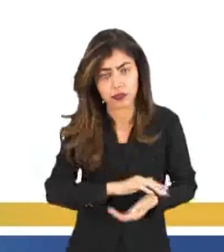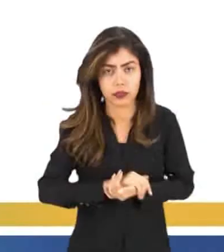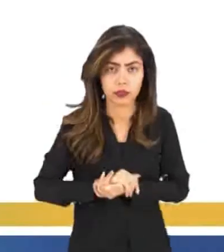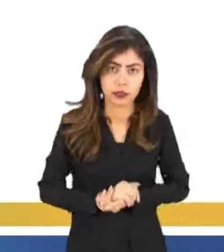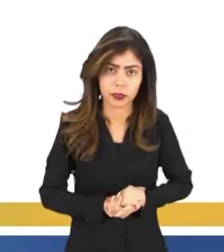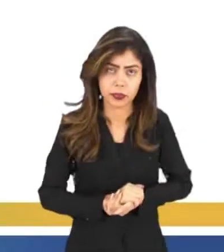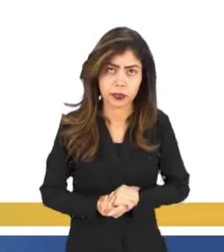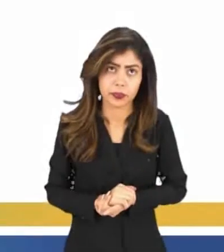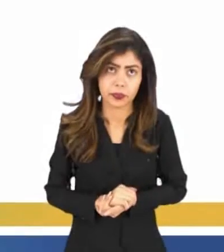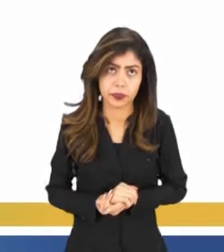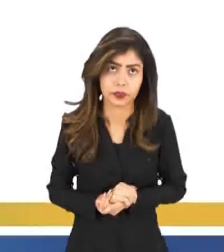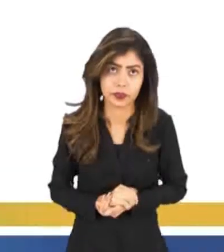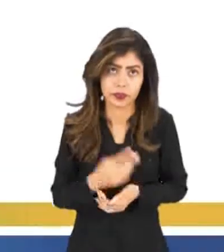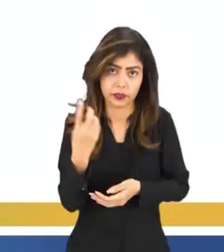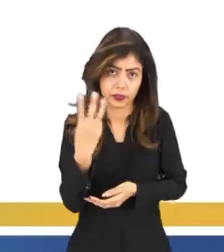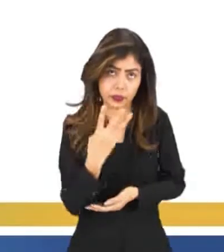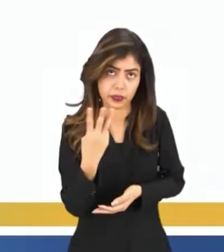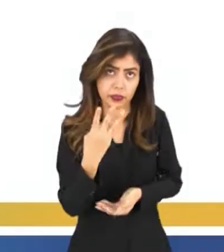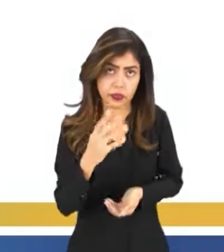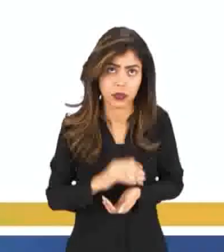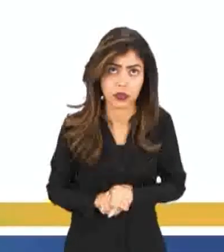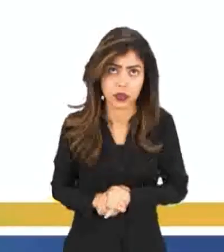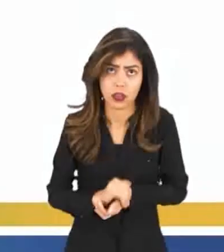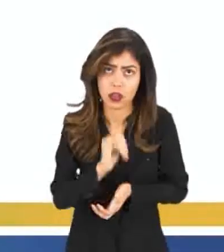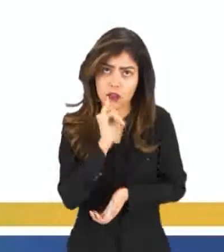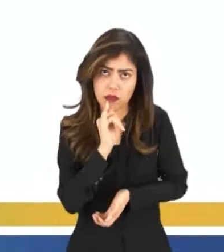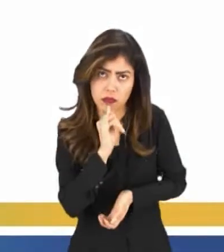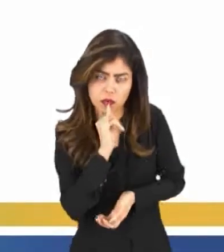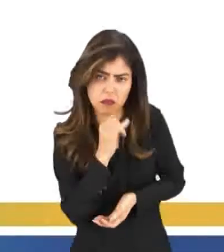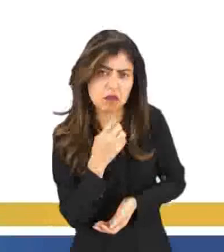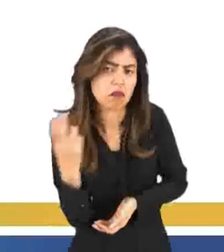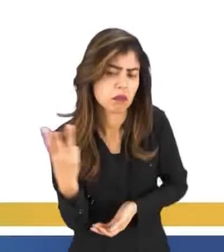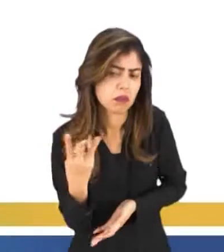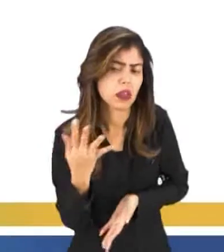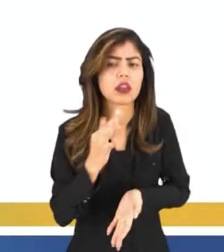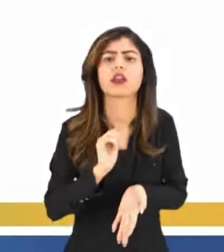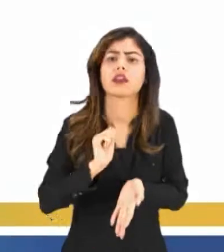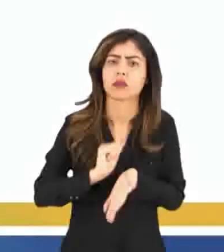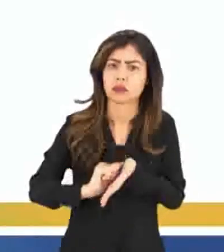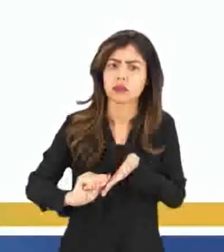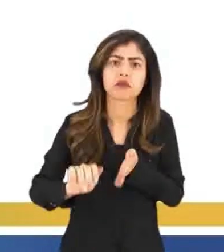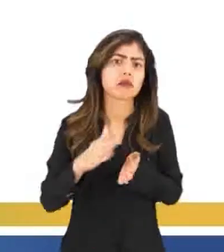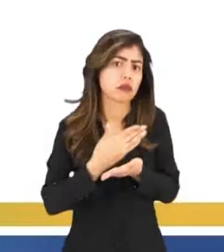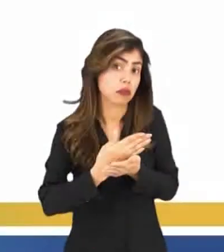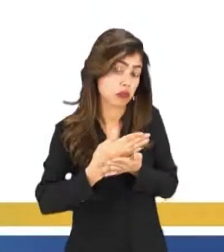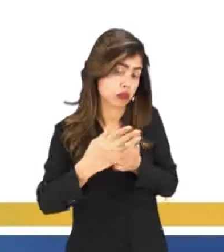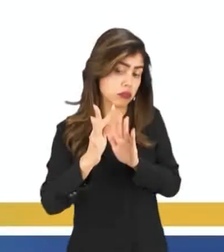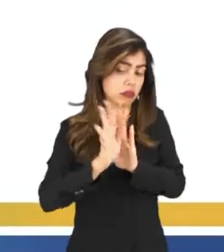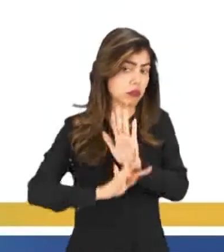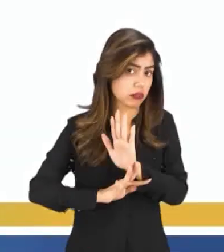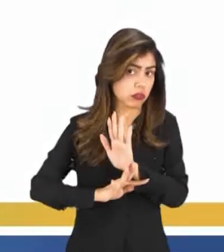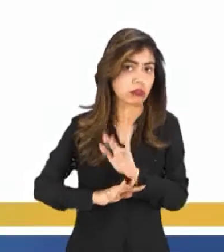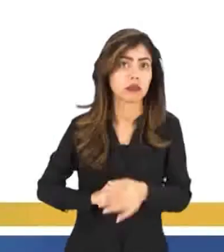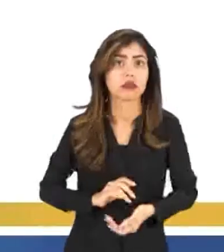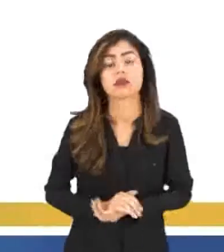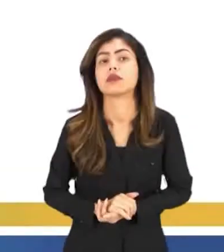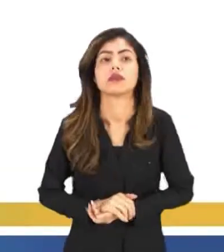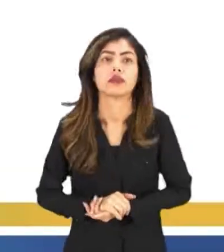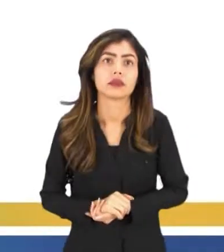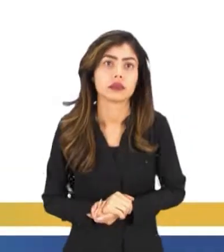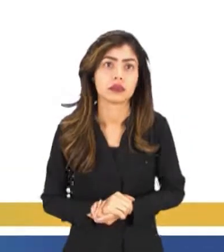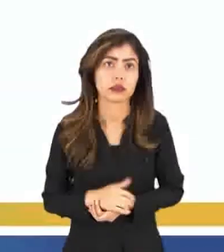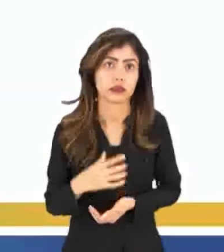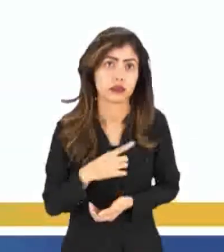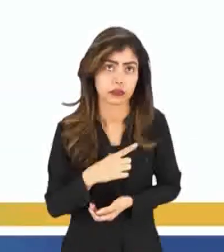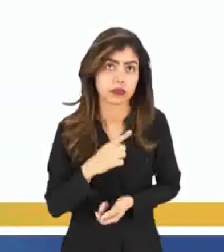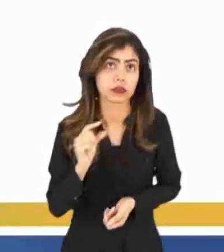como pueden acompañar en el slide pregunta 3 cita tres ejemplos de